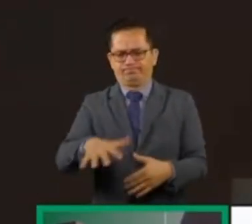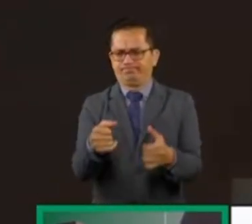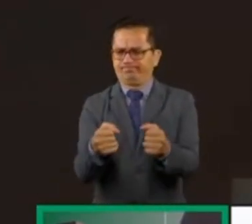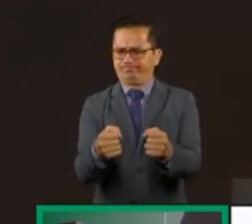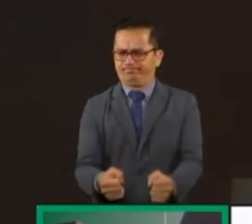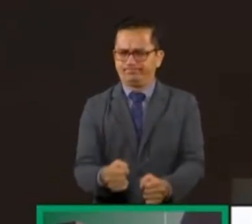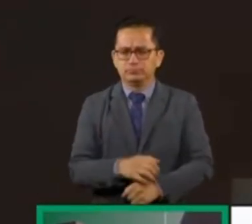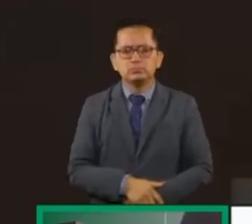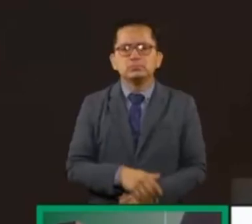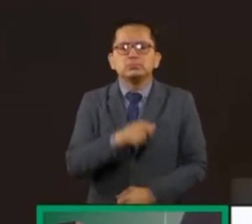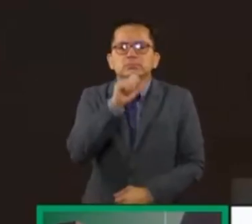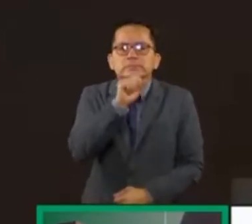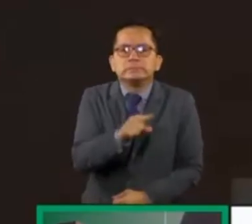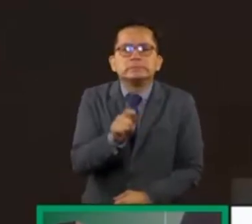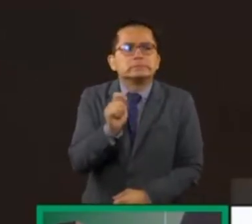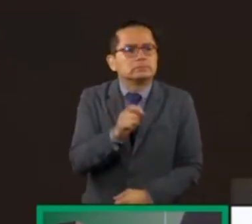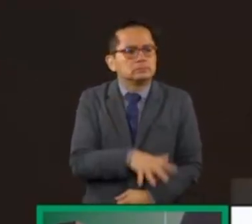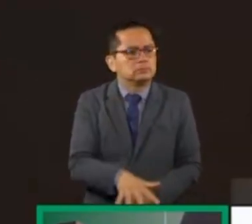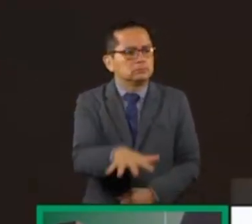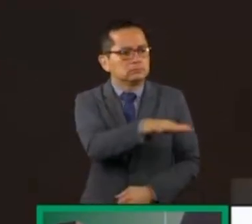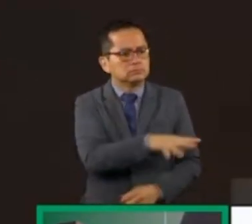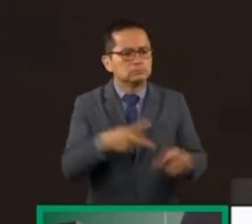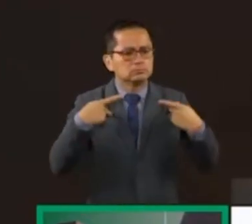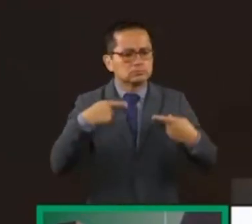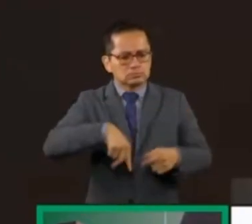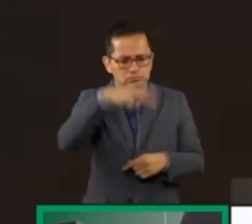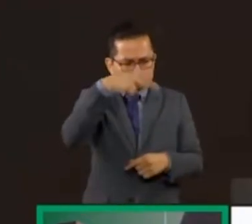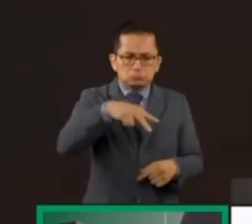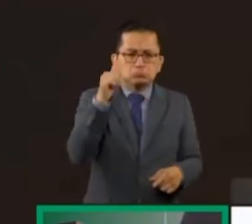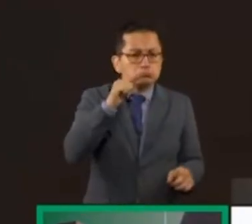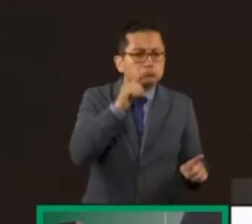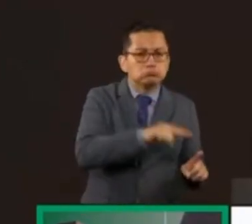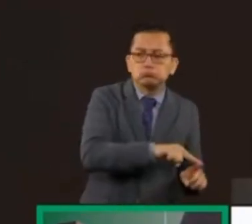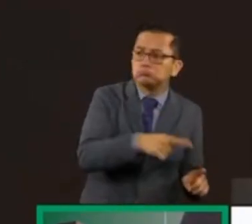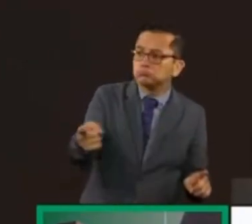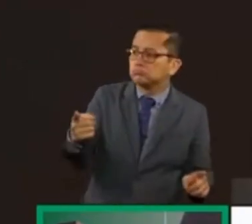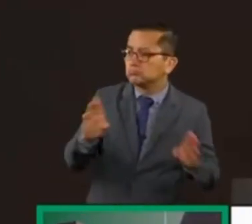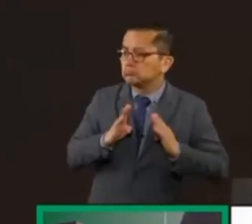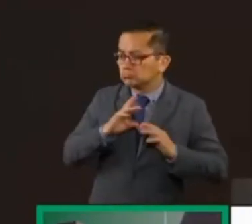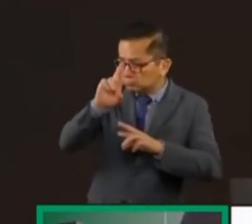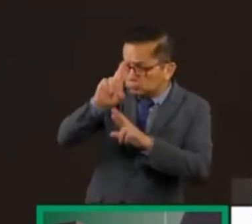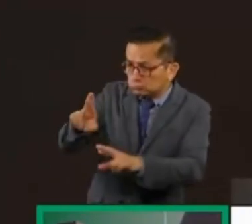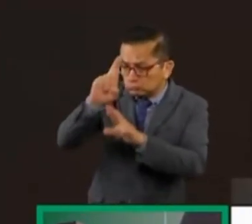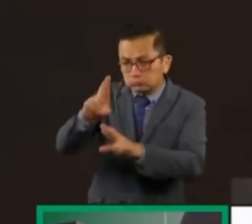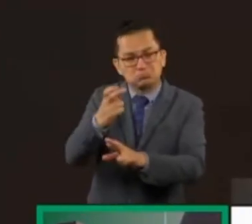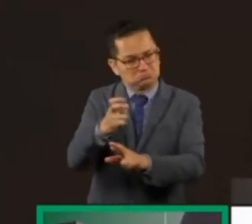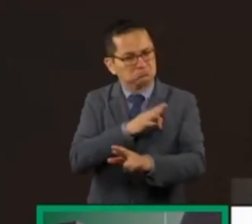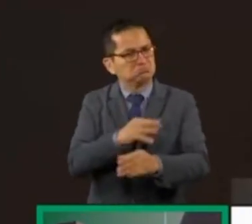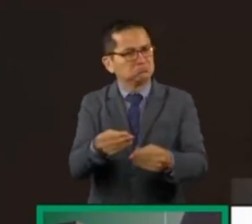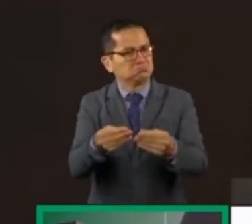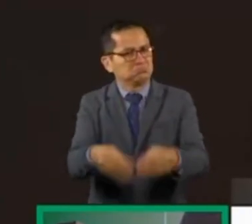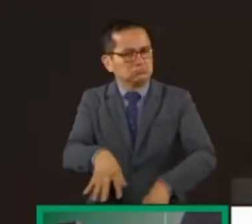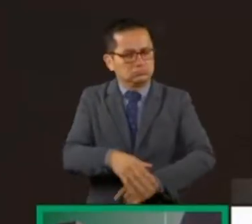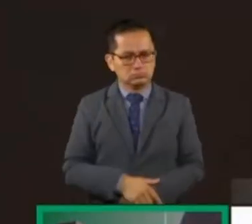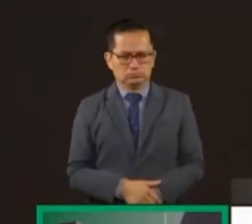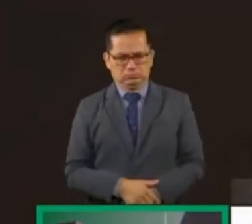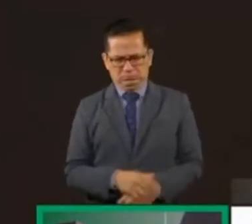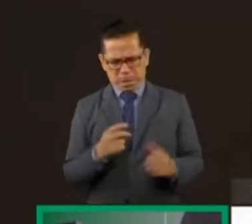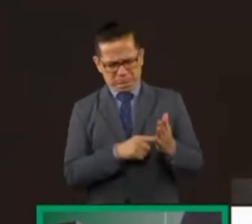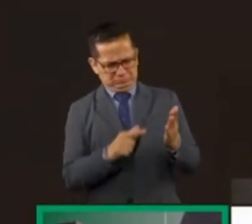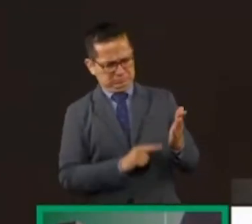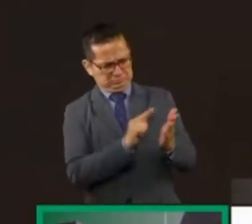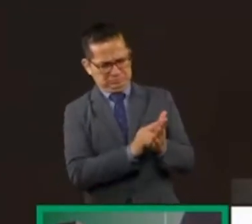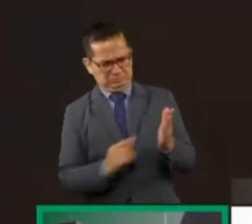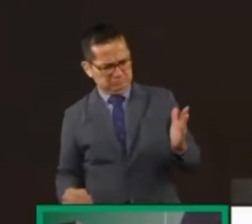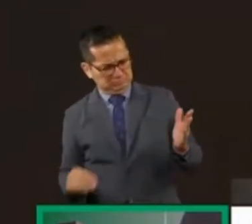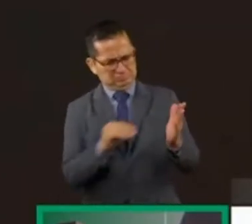respeto que el pueblo ha tenido siempre por nuestras Fuerzas Armadas. Esta reforma plantea que la Guardia Nacional, una institución que